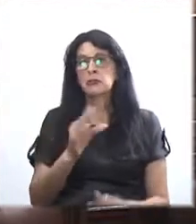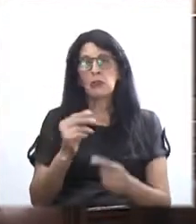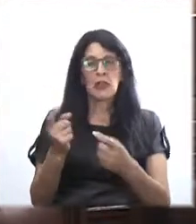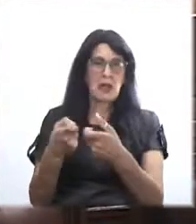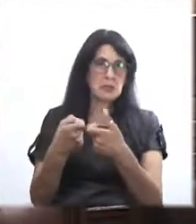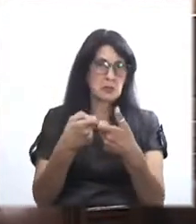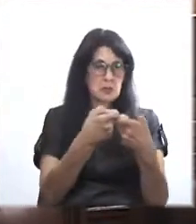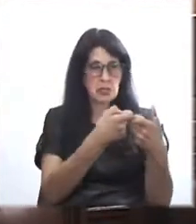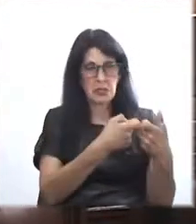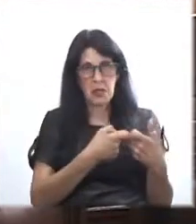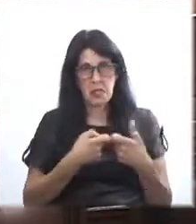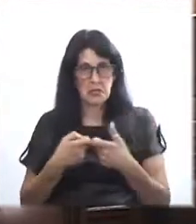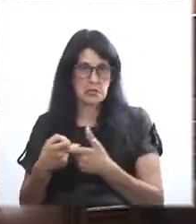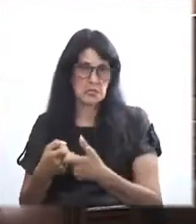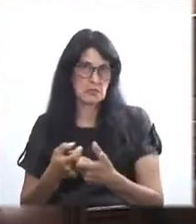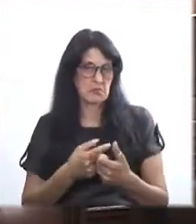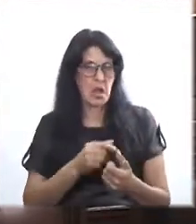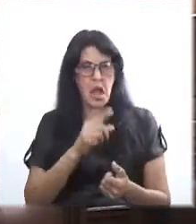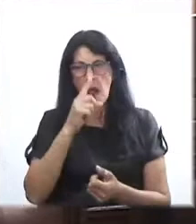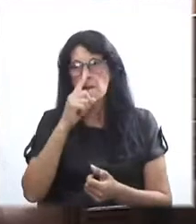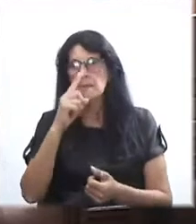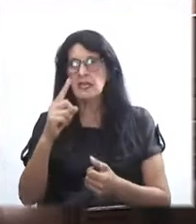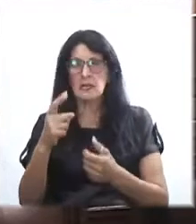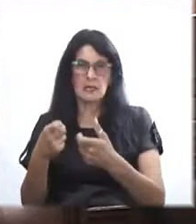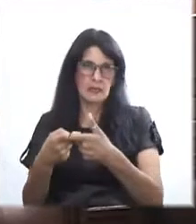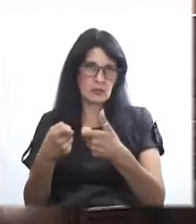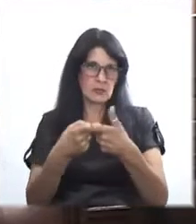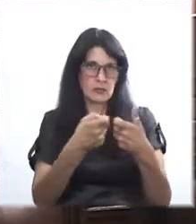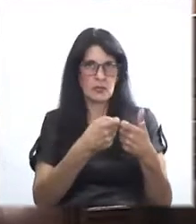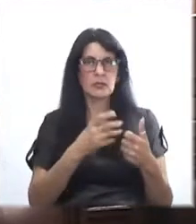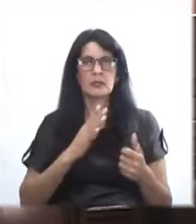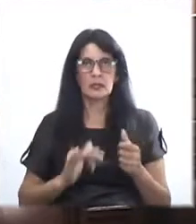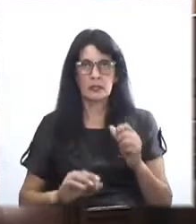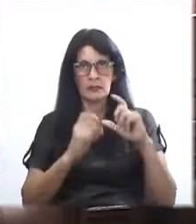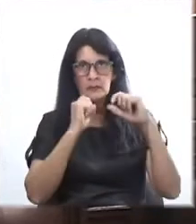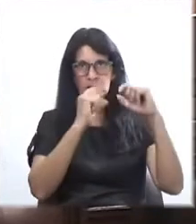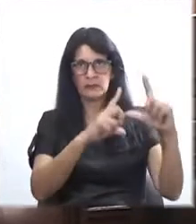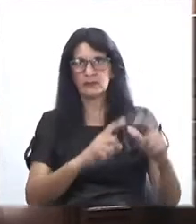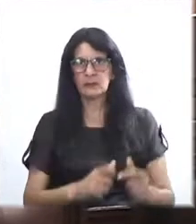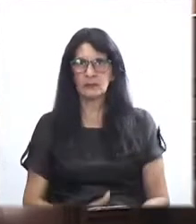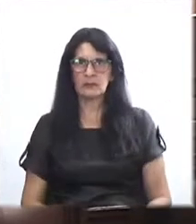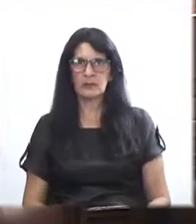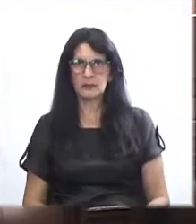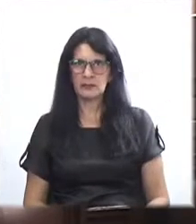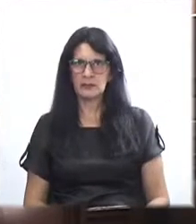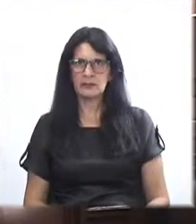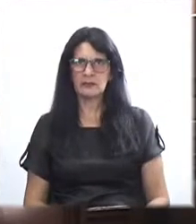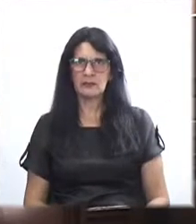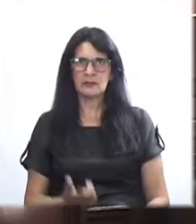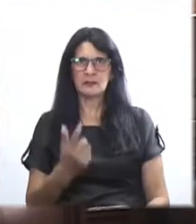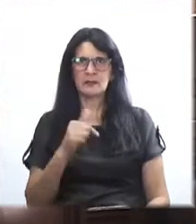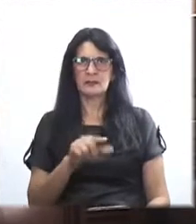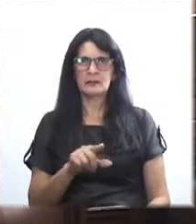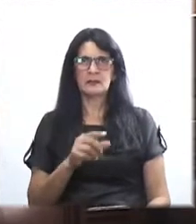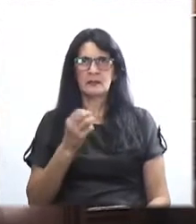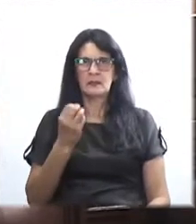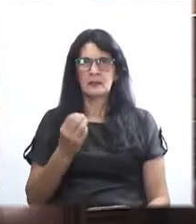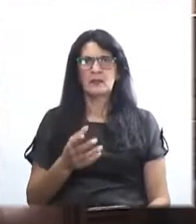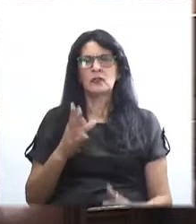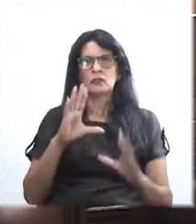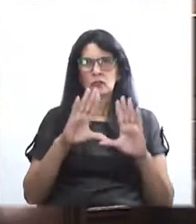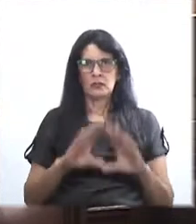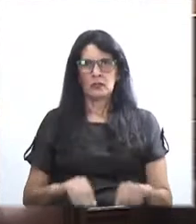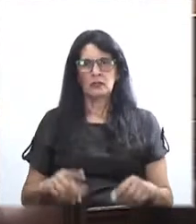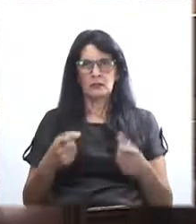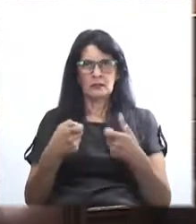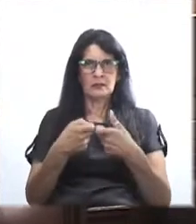que existen, las miles de sociedades comerciales, tienen personería jurídica. Todas las asociaciones civiles, que